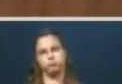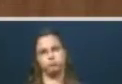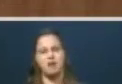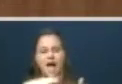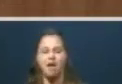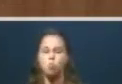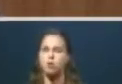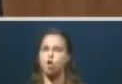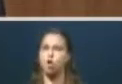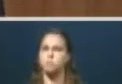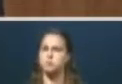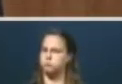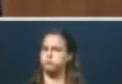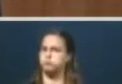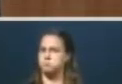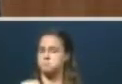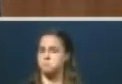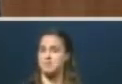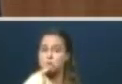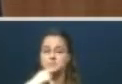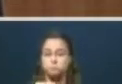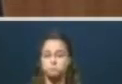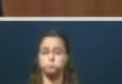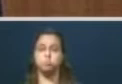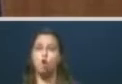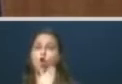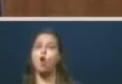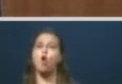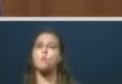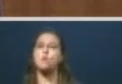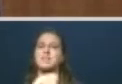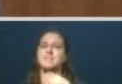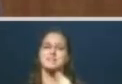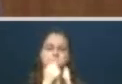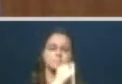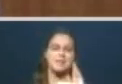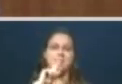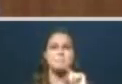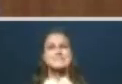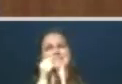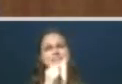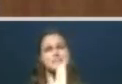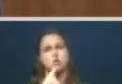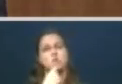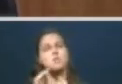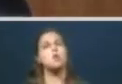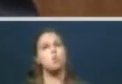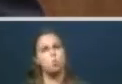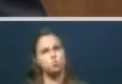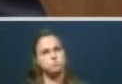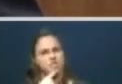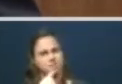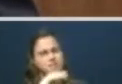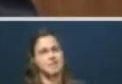actuales competencias si se determina que el traspaso a la comunidad se articulará conforme a criterios que establezca reglamentariamente la junta en el